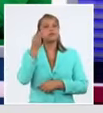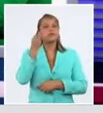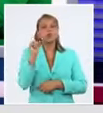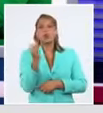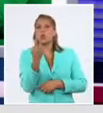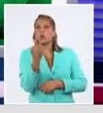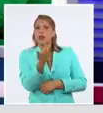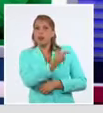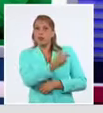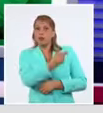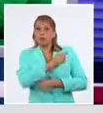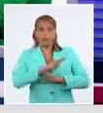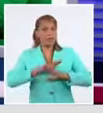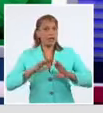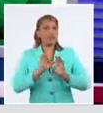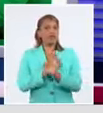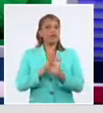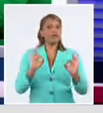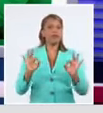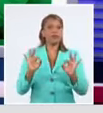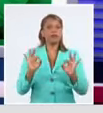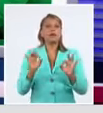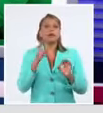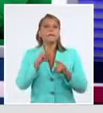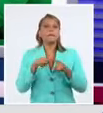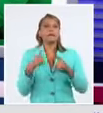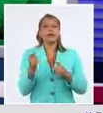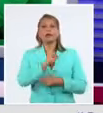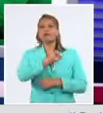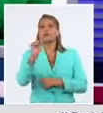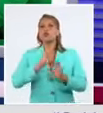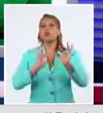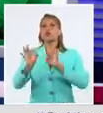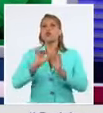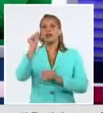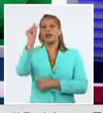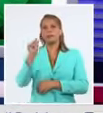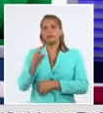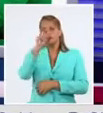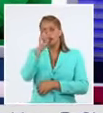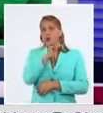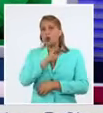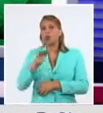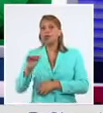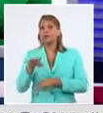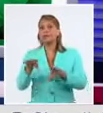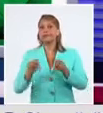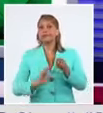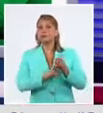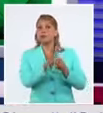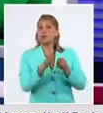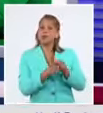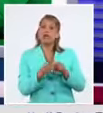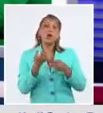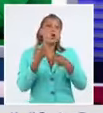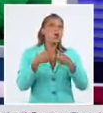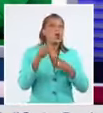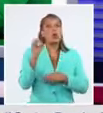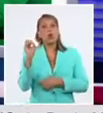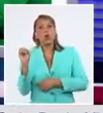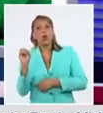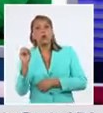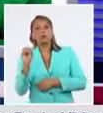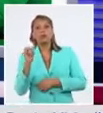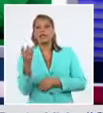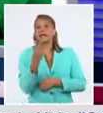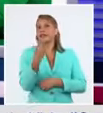a ser suficiente para lograr la protección de los niños convalecientes, o hay que aplicar un esquema completo